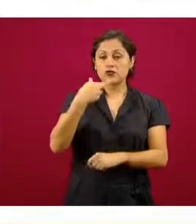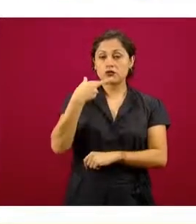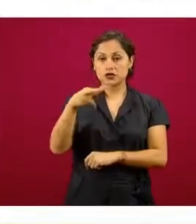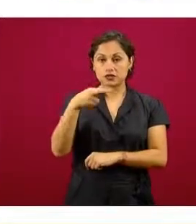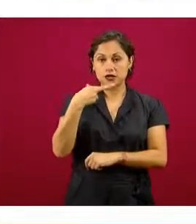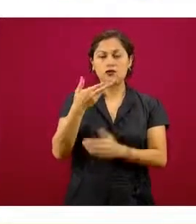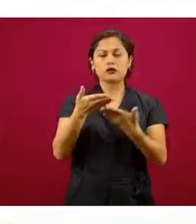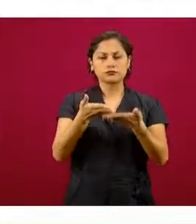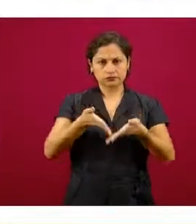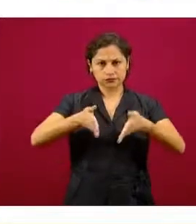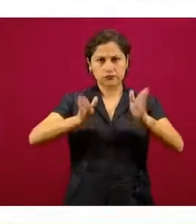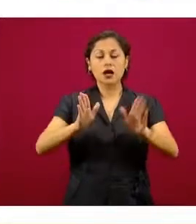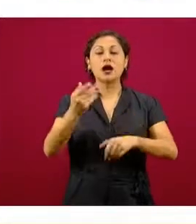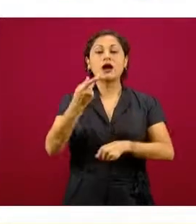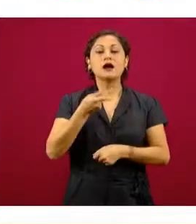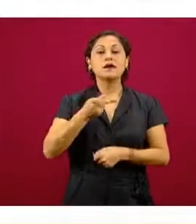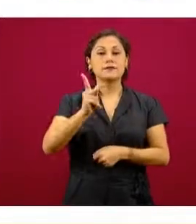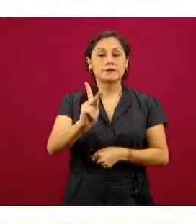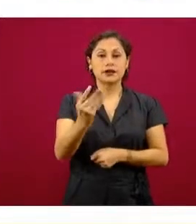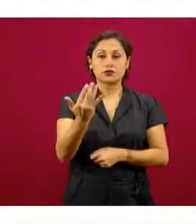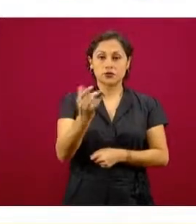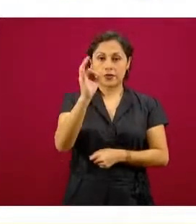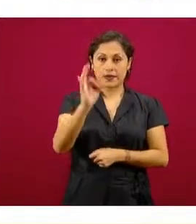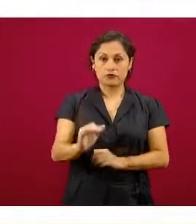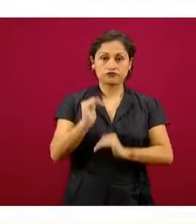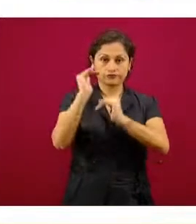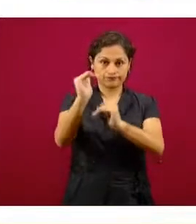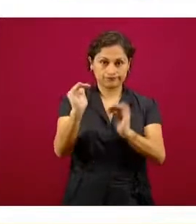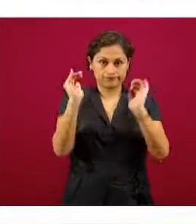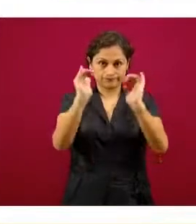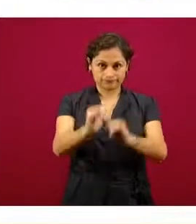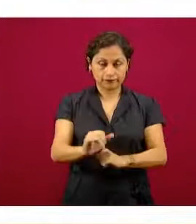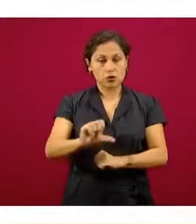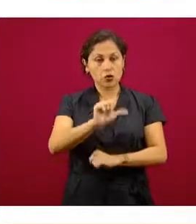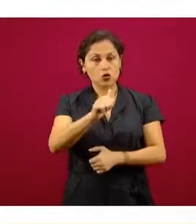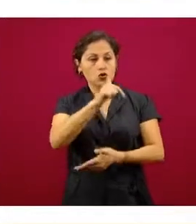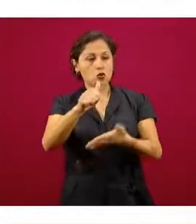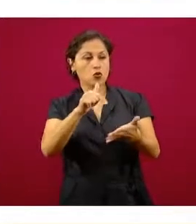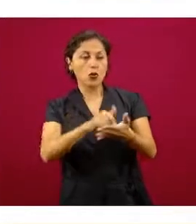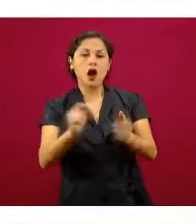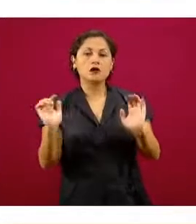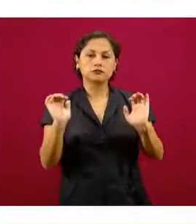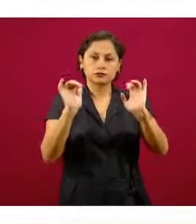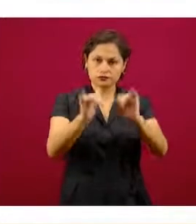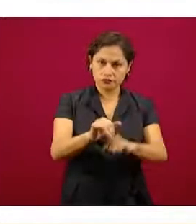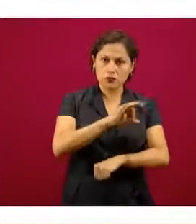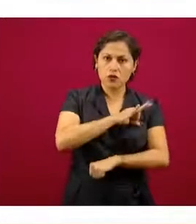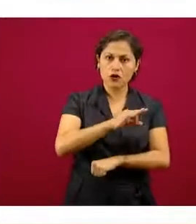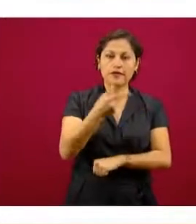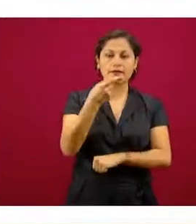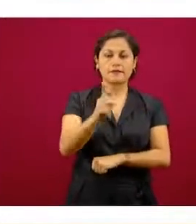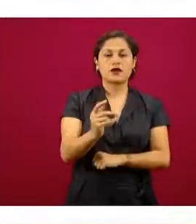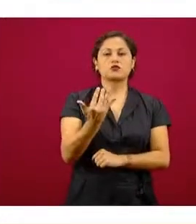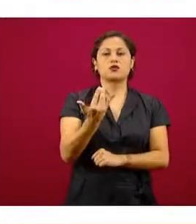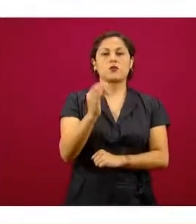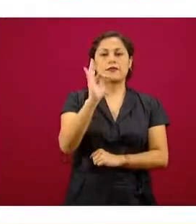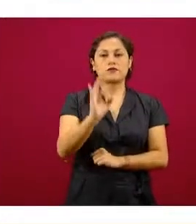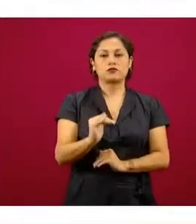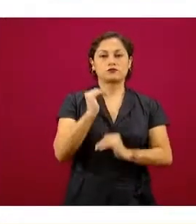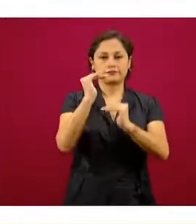al 50% y algunas otras áreas comunes. La idea es que con este 50% haya el suficiente